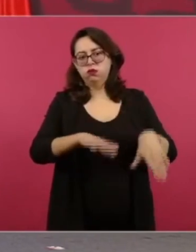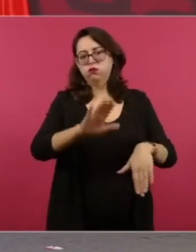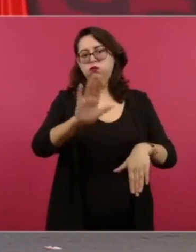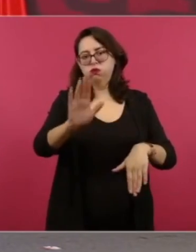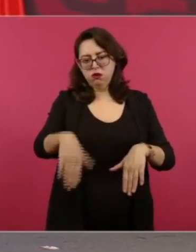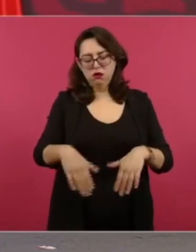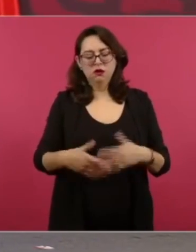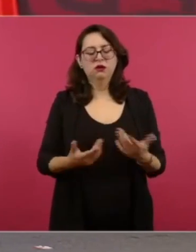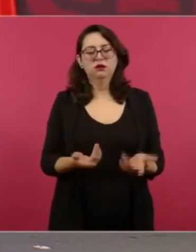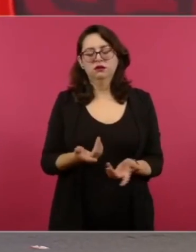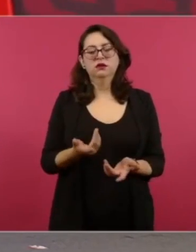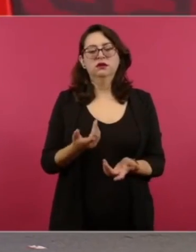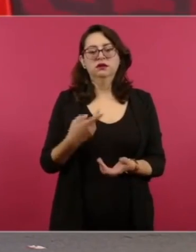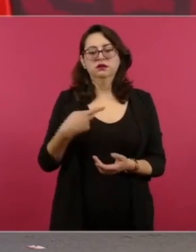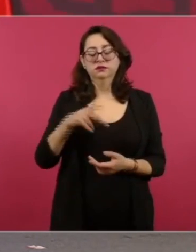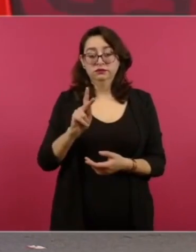son los heridos.